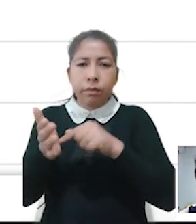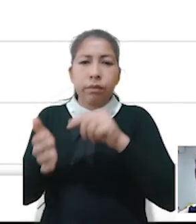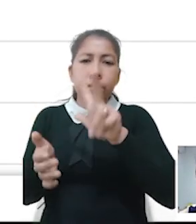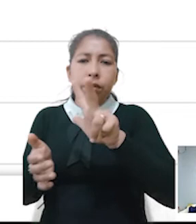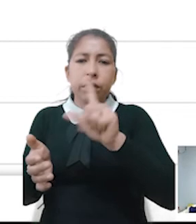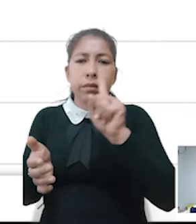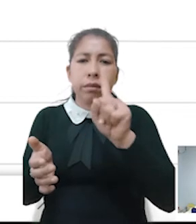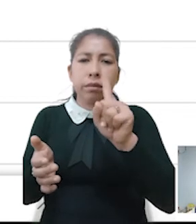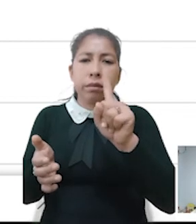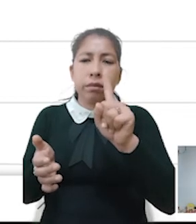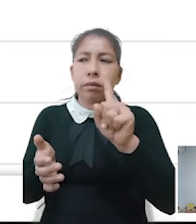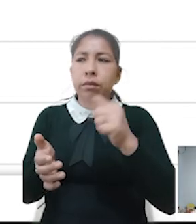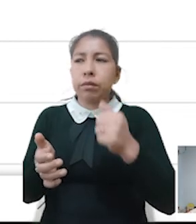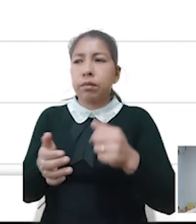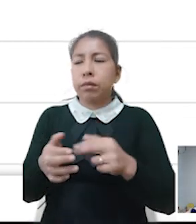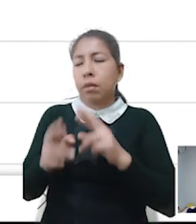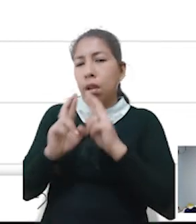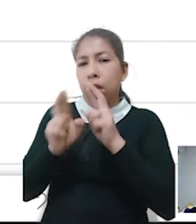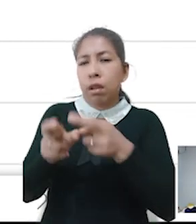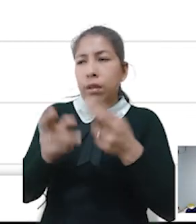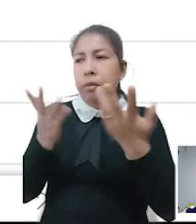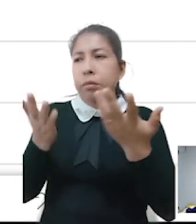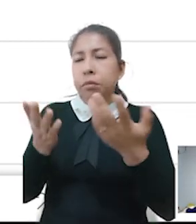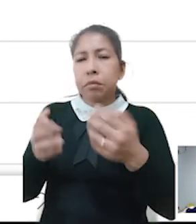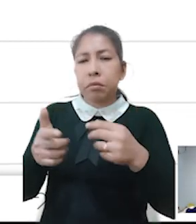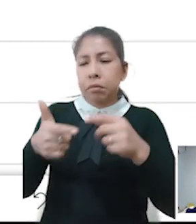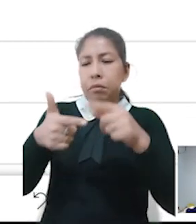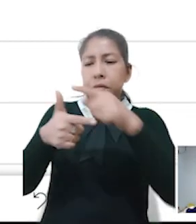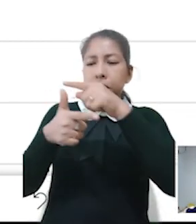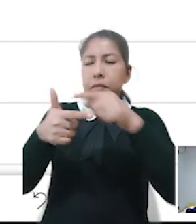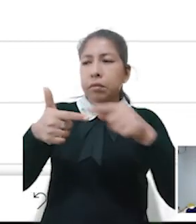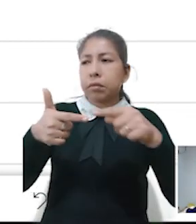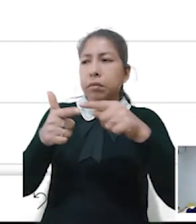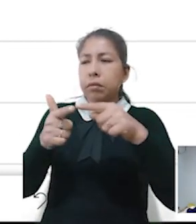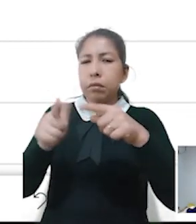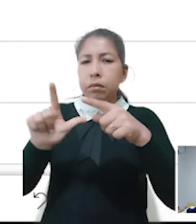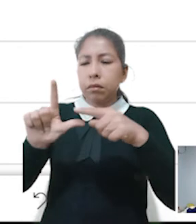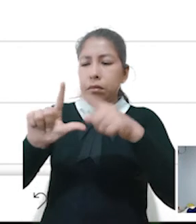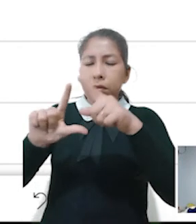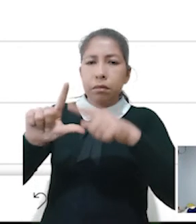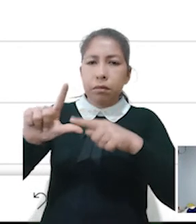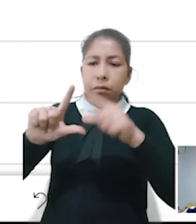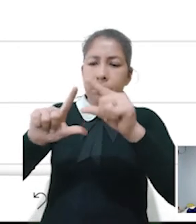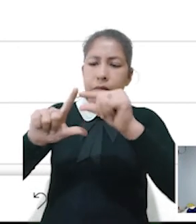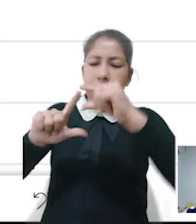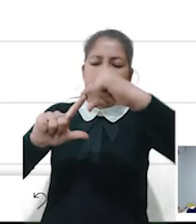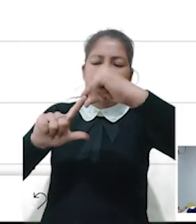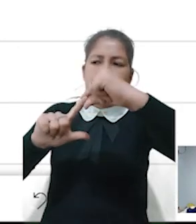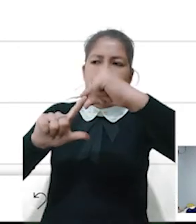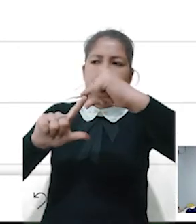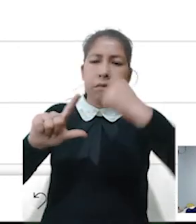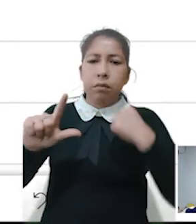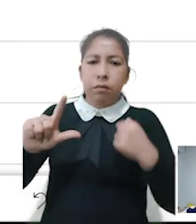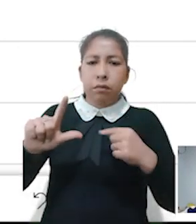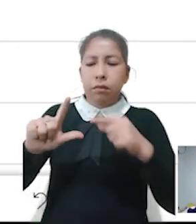56.31 redondeando a 2 decimales, solo en grados, o si quiero saber la medida en grado, minuto y segundo, presiono la tecla